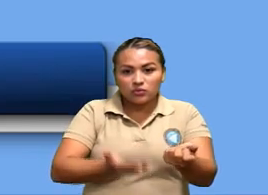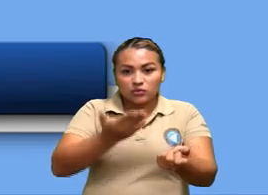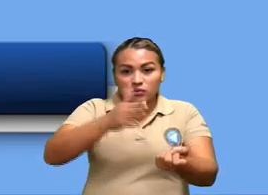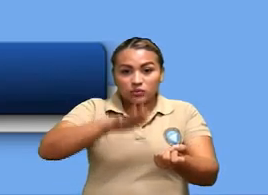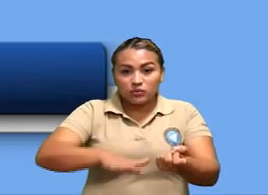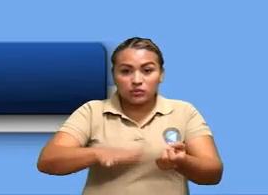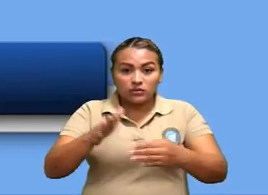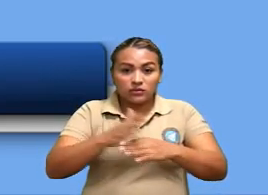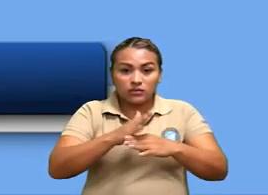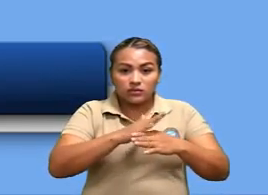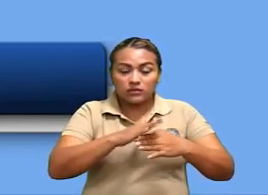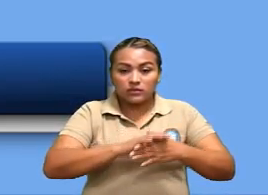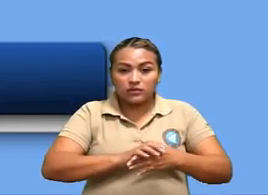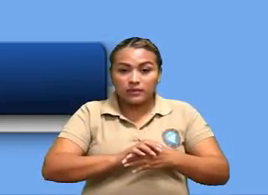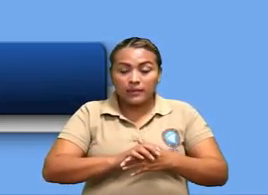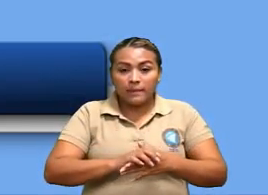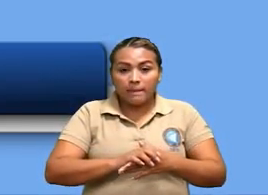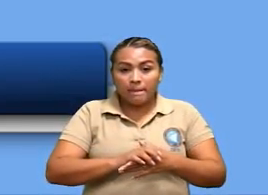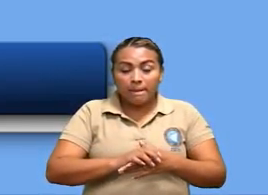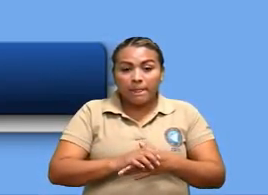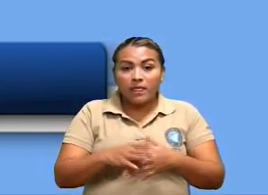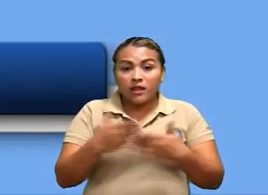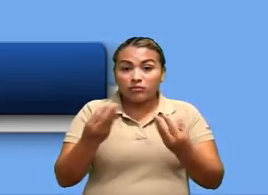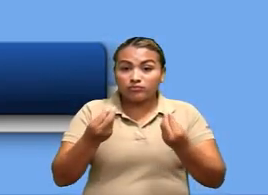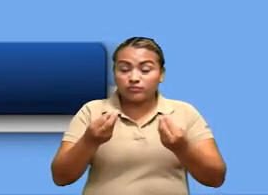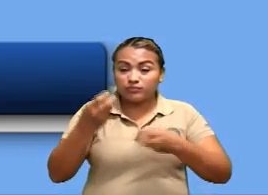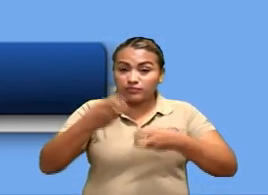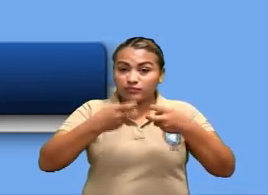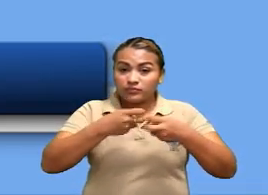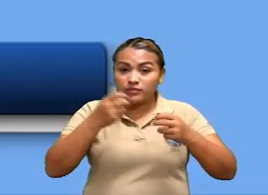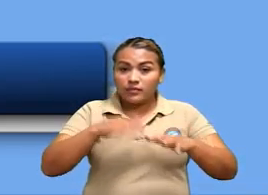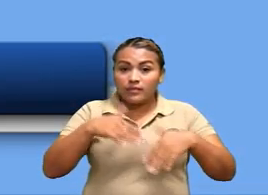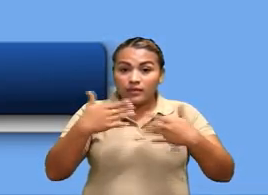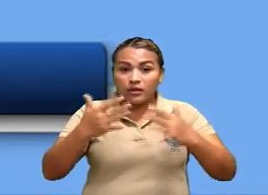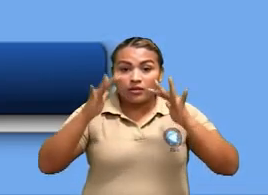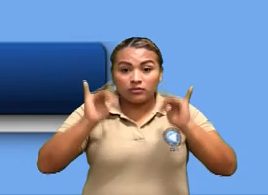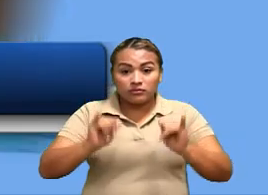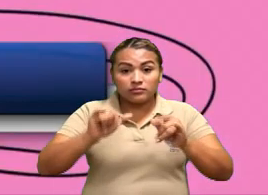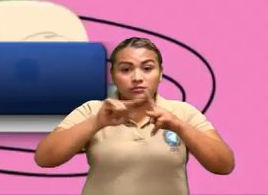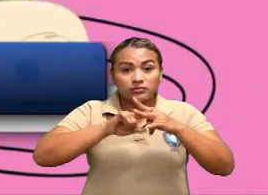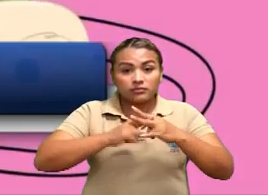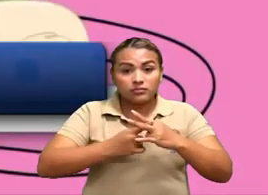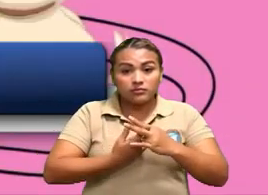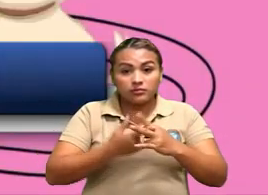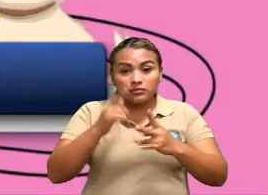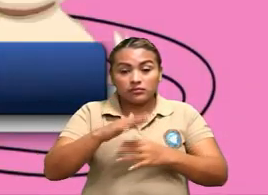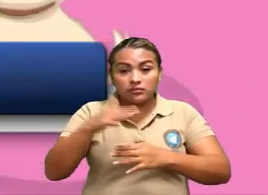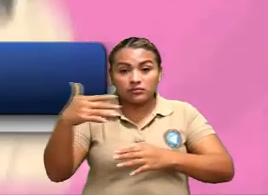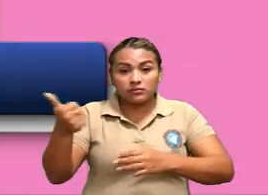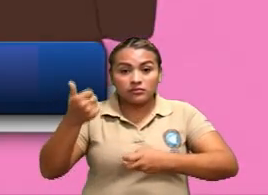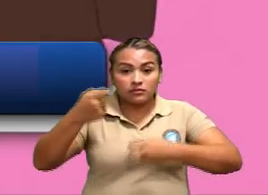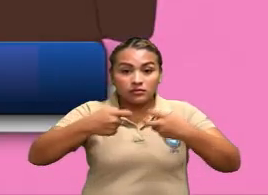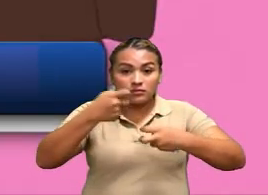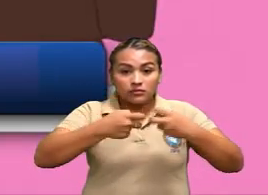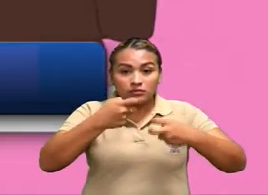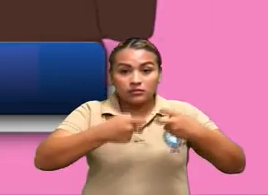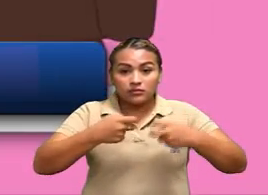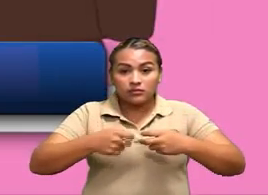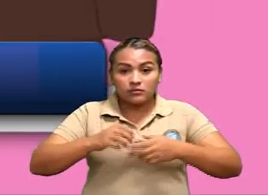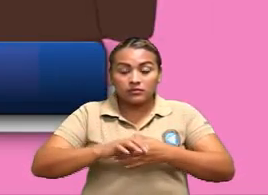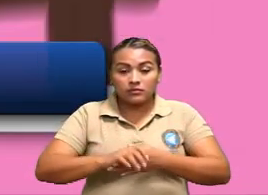sea, colesterol alto más obesidad. Entonces, desde niño ya es más problema, porque enfermedades crónicas desde